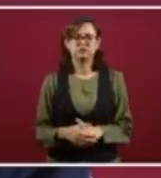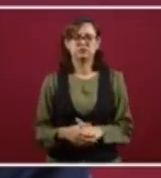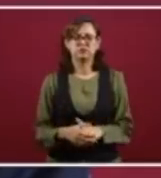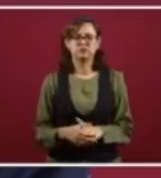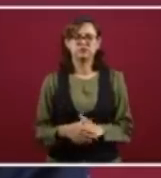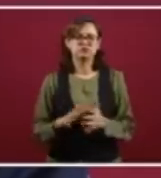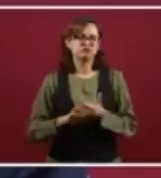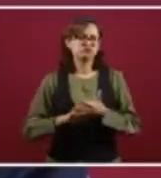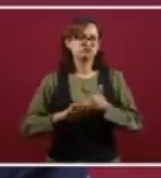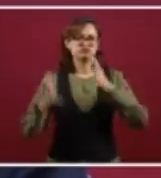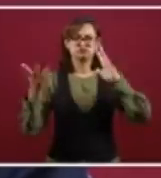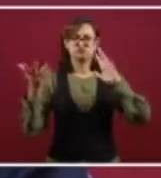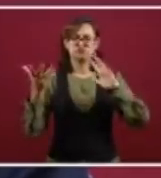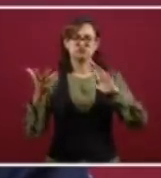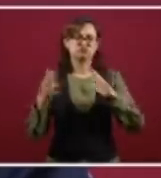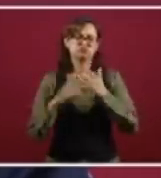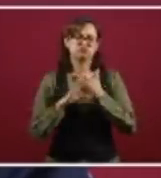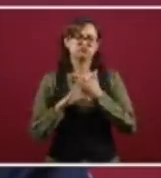sin violencia,